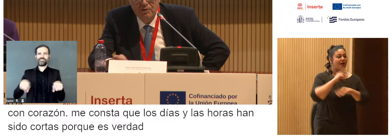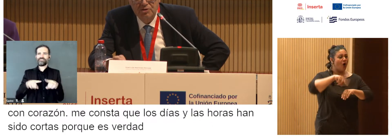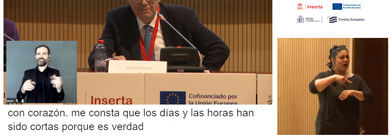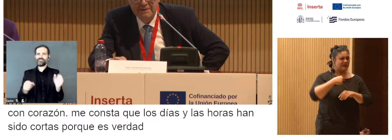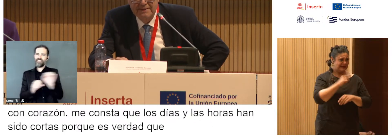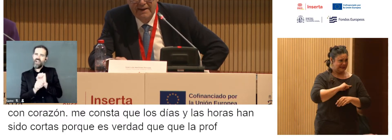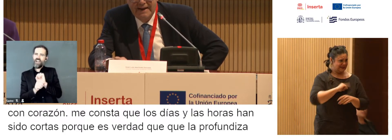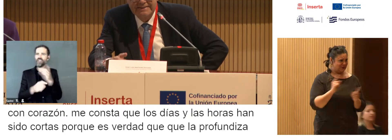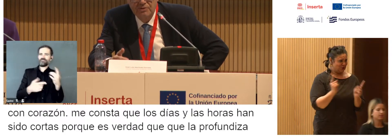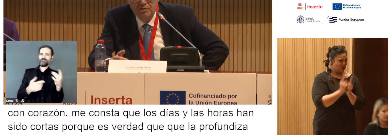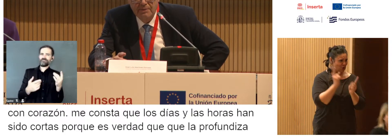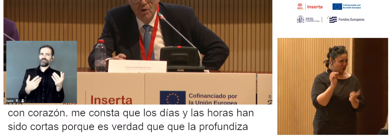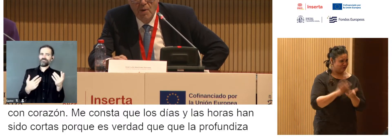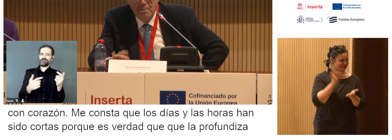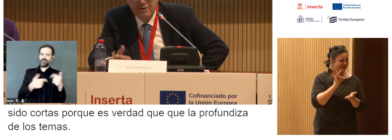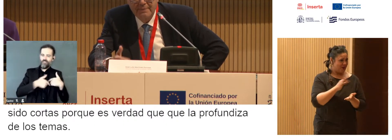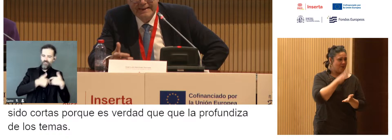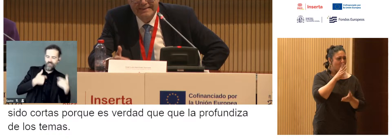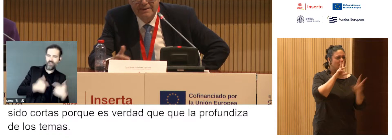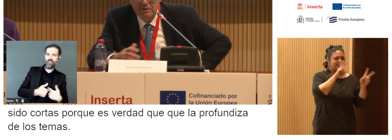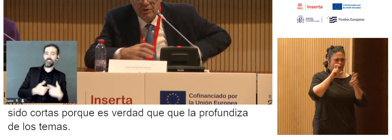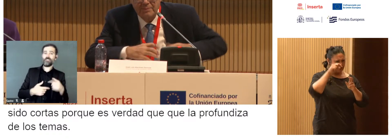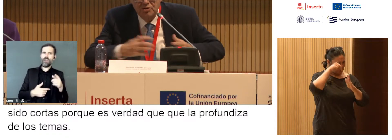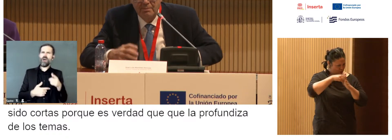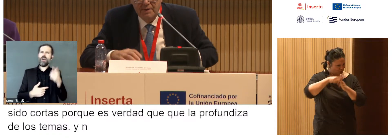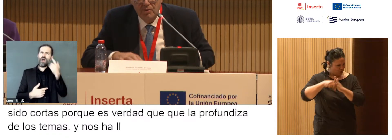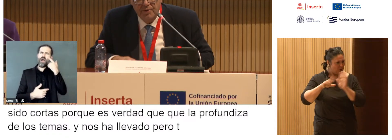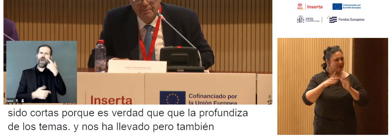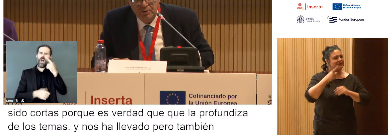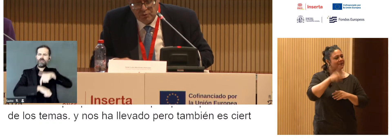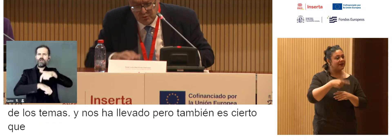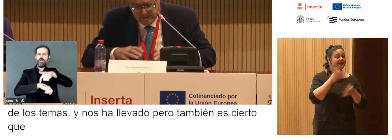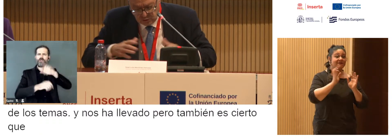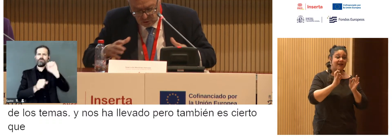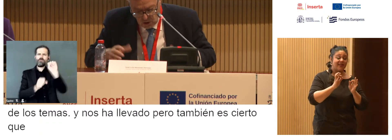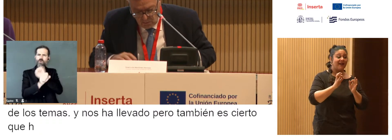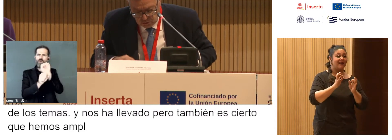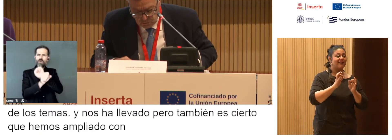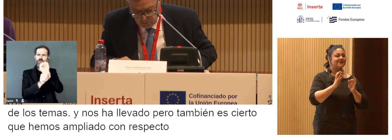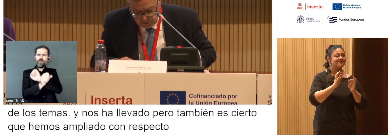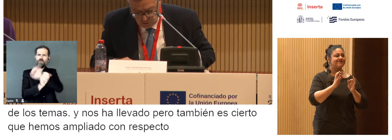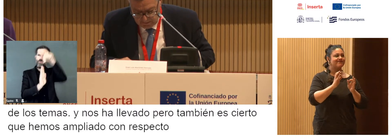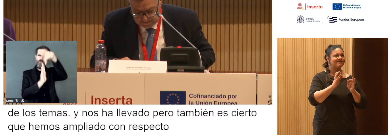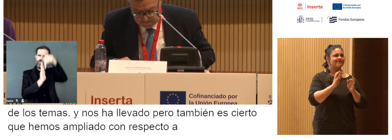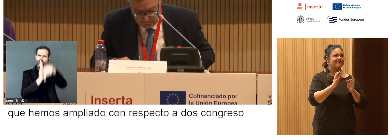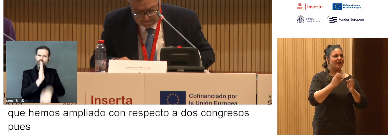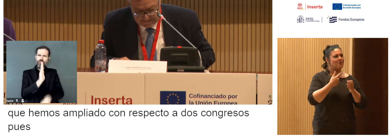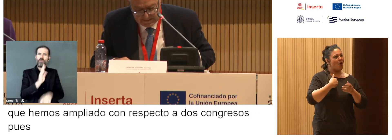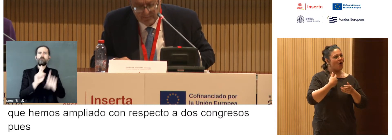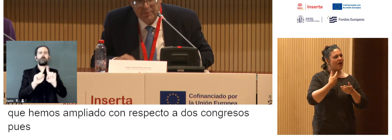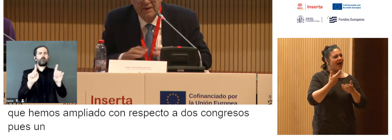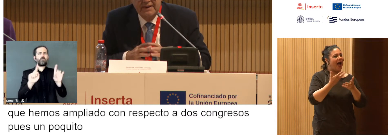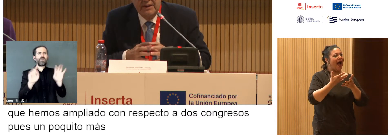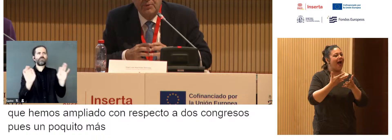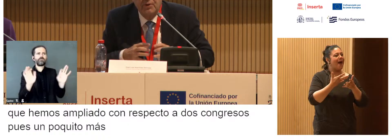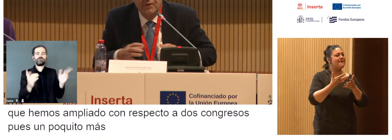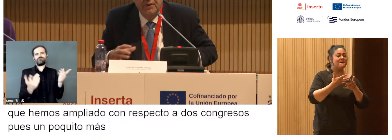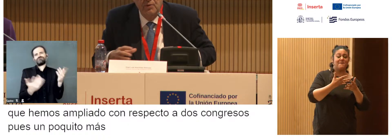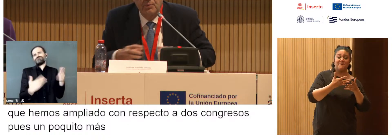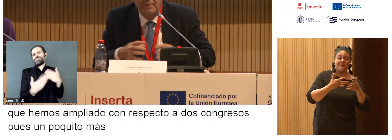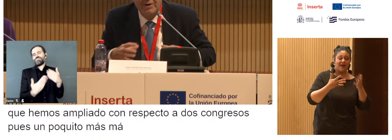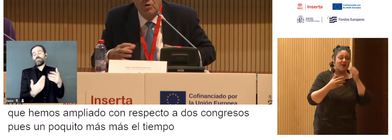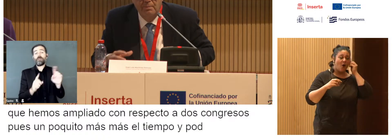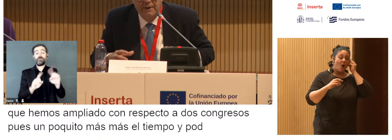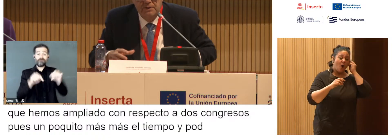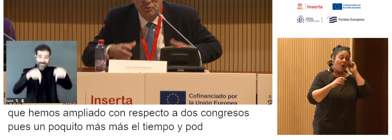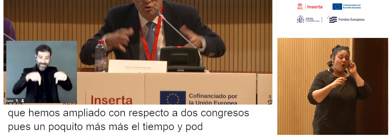profundidad de los temas así nos ha llevado, pero también es cierto que hemos ampliado con respecto a otros congresos pues un poquito más el tiempo y poder ofrecer